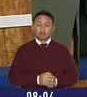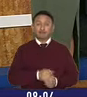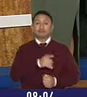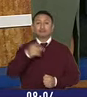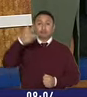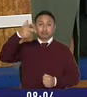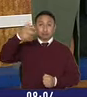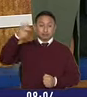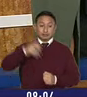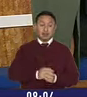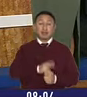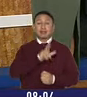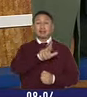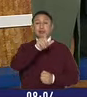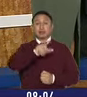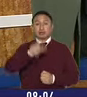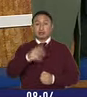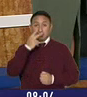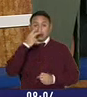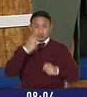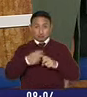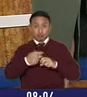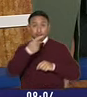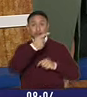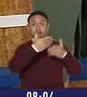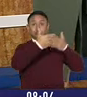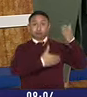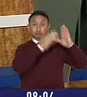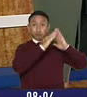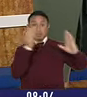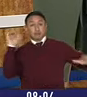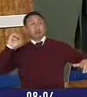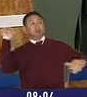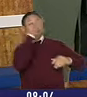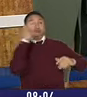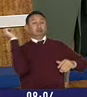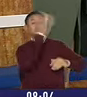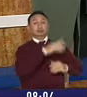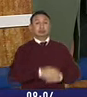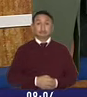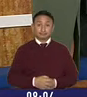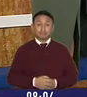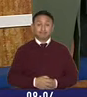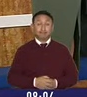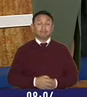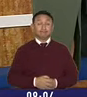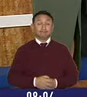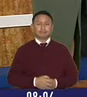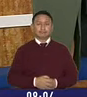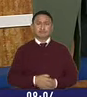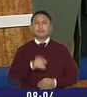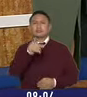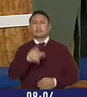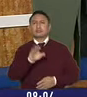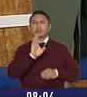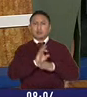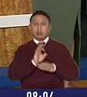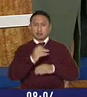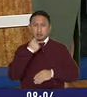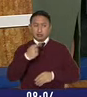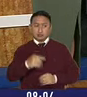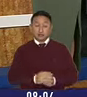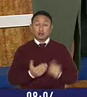seguridad captaron a tres sujetos lanzando piedras a las ventanas de varias viviendas de Anita. Así es, miren ustedes, según los perjudicados, se